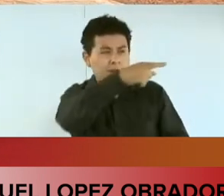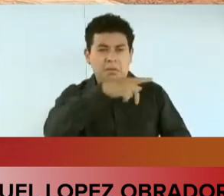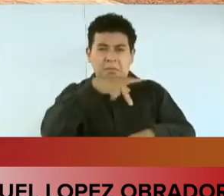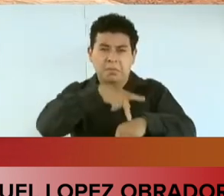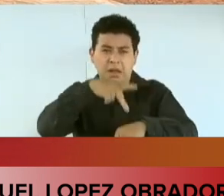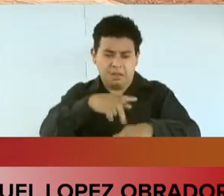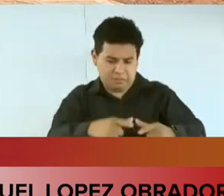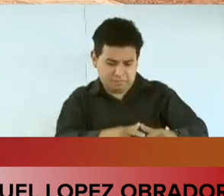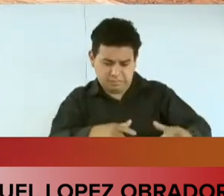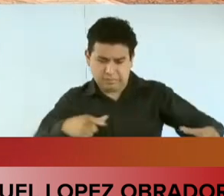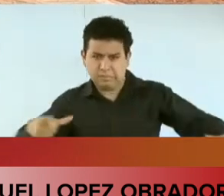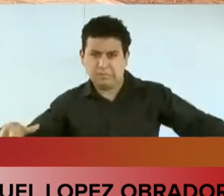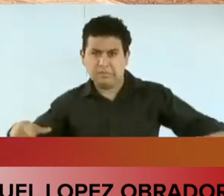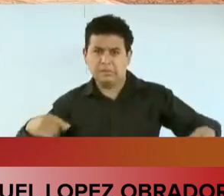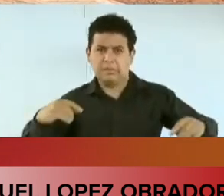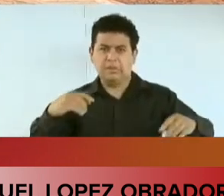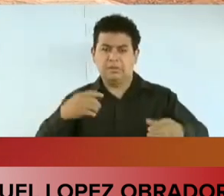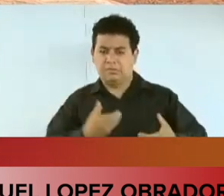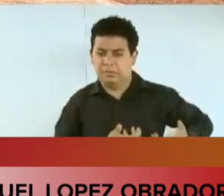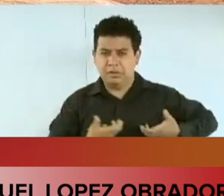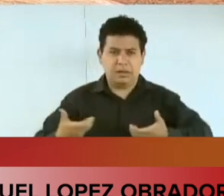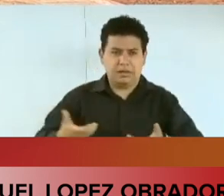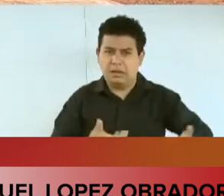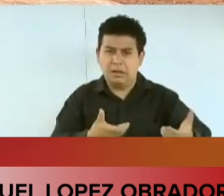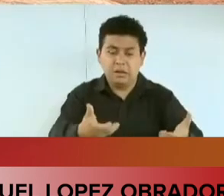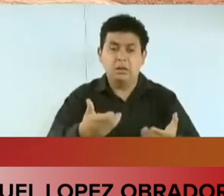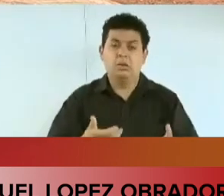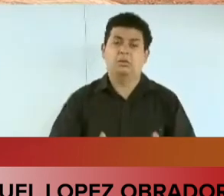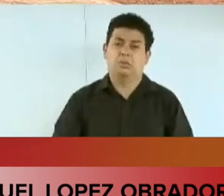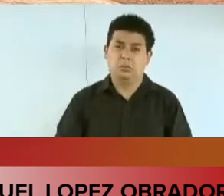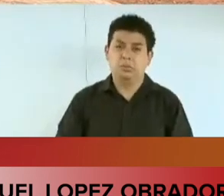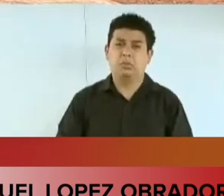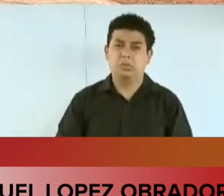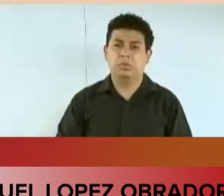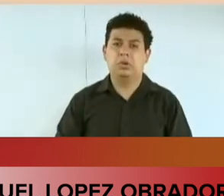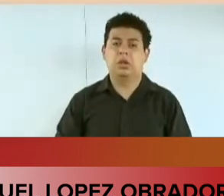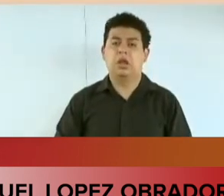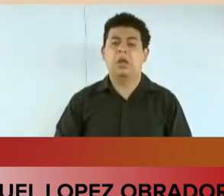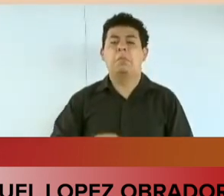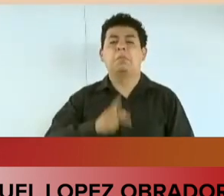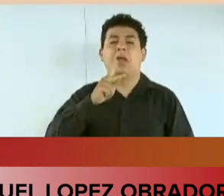pavimentados de siempre con compañías constructoras,